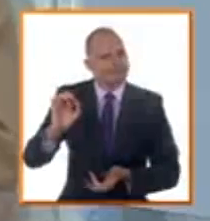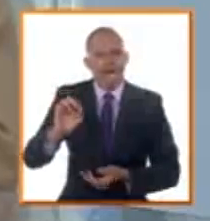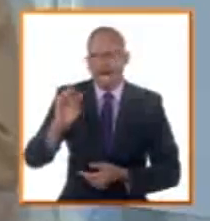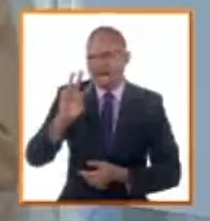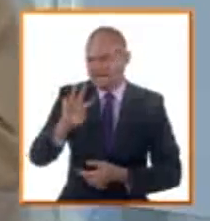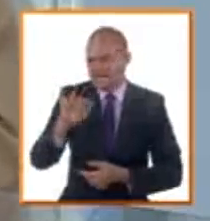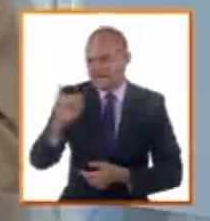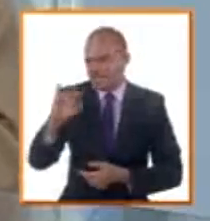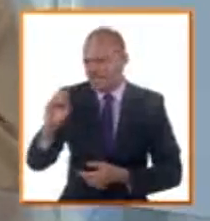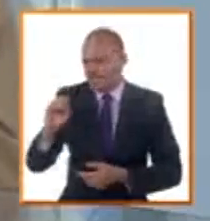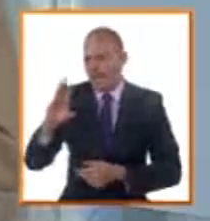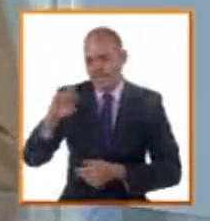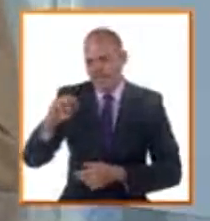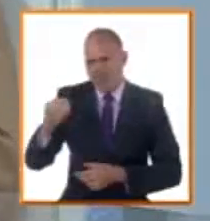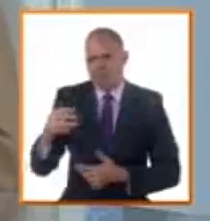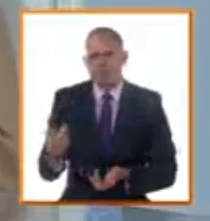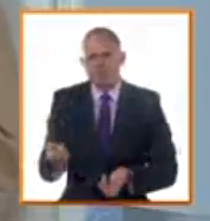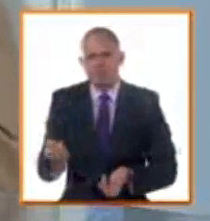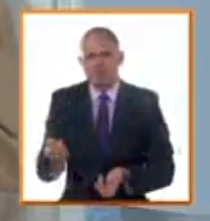pero